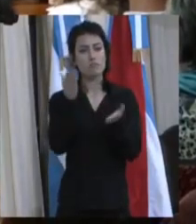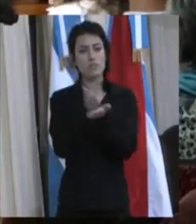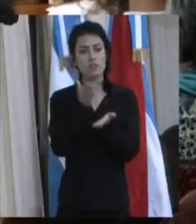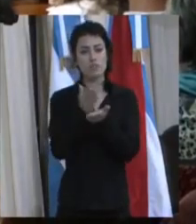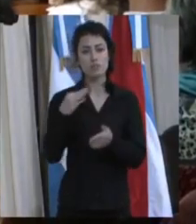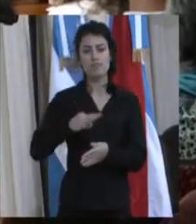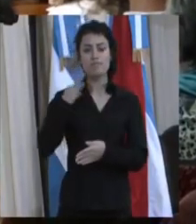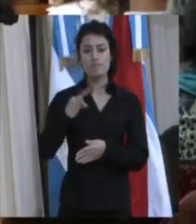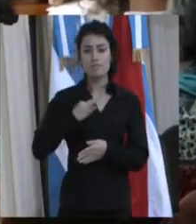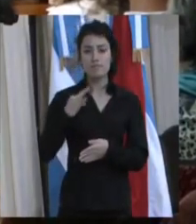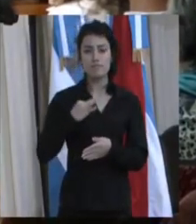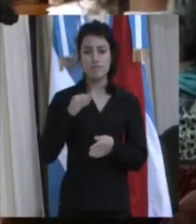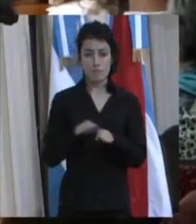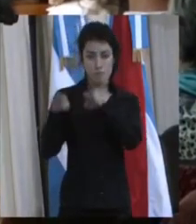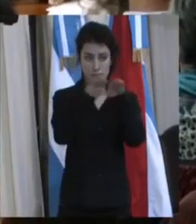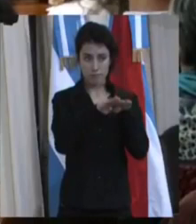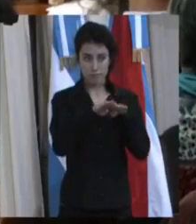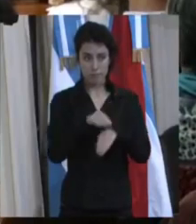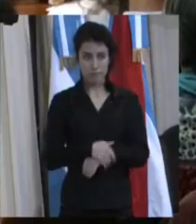famosas sufragistas, ¿no?